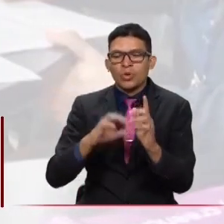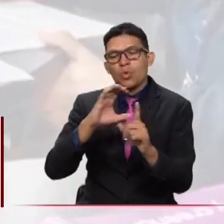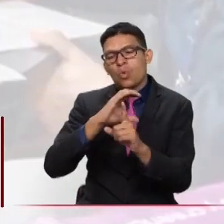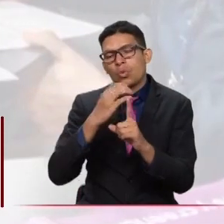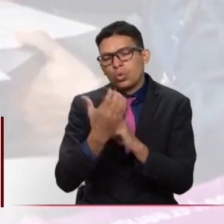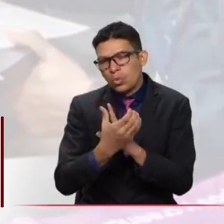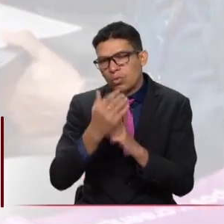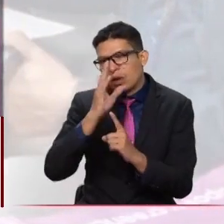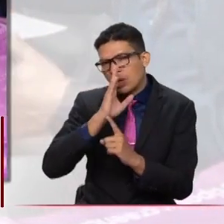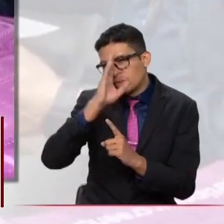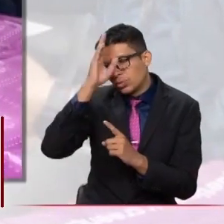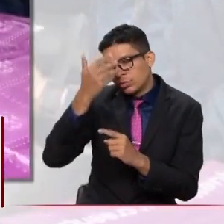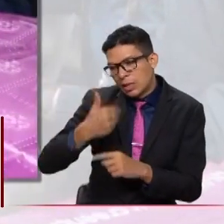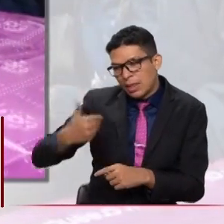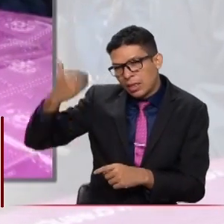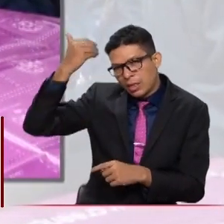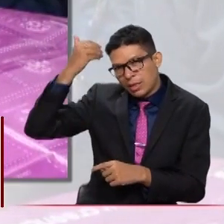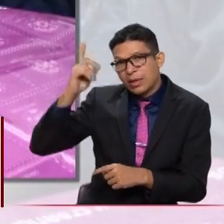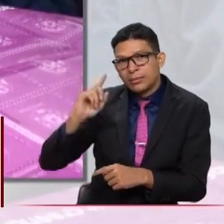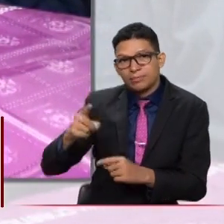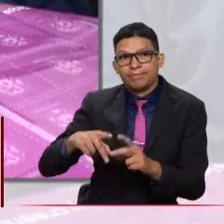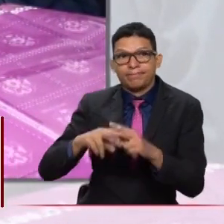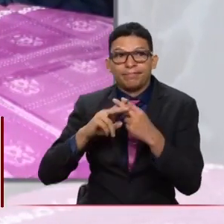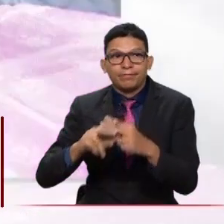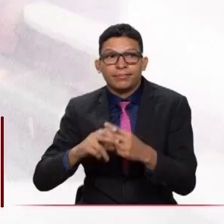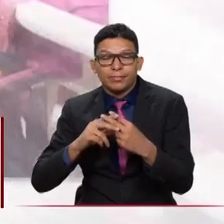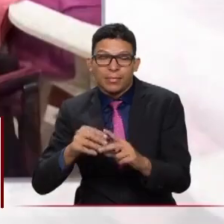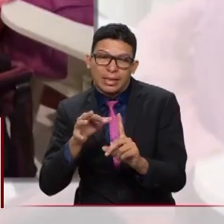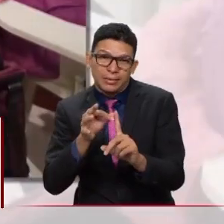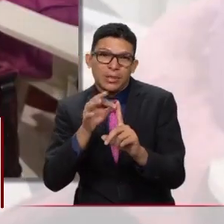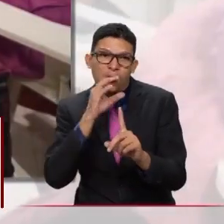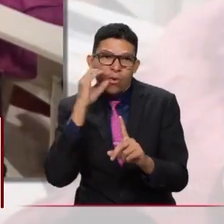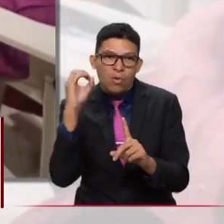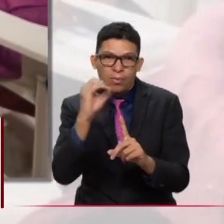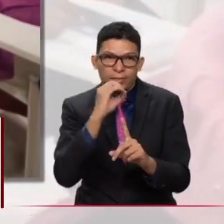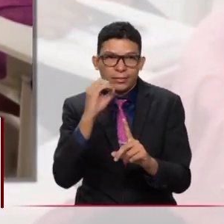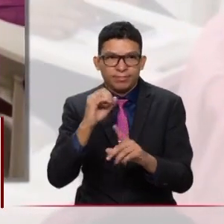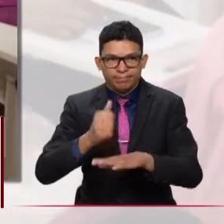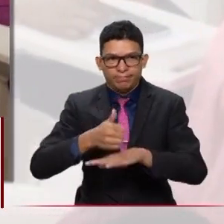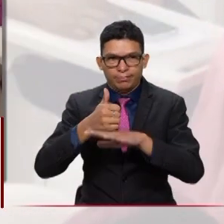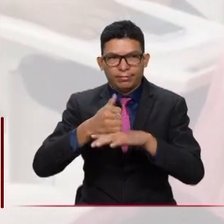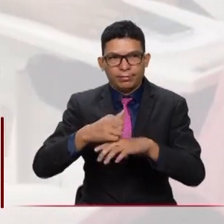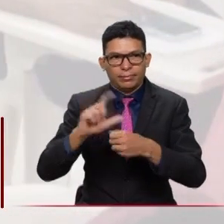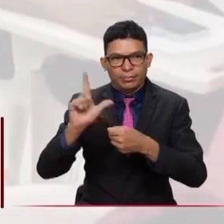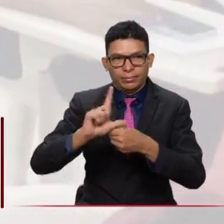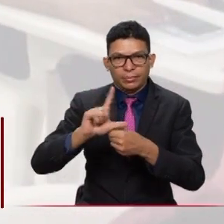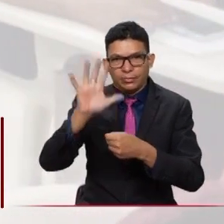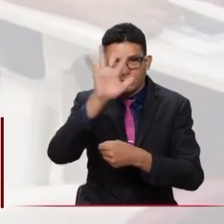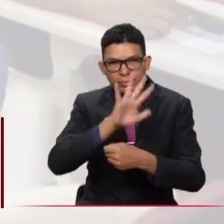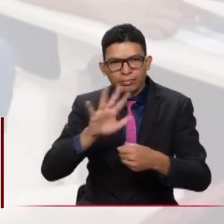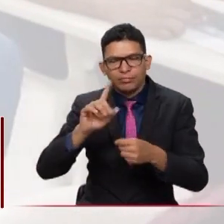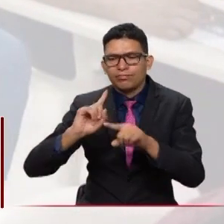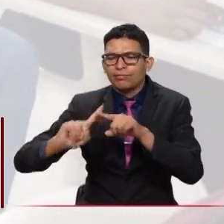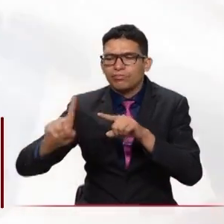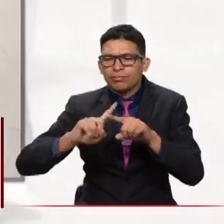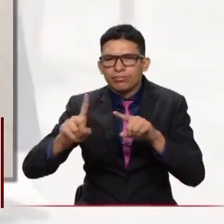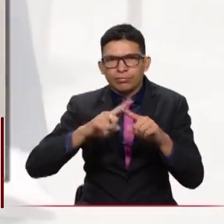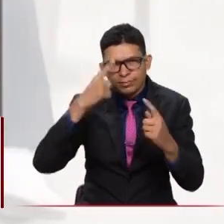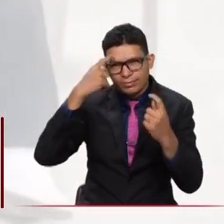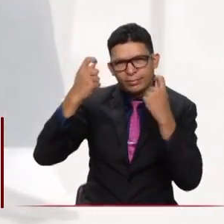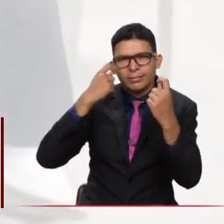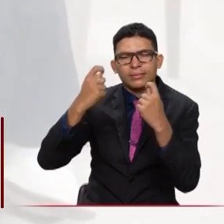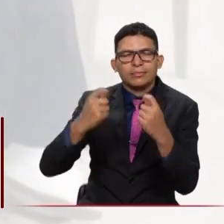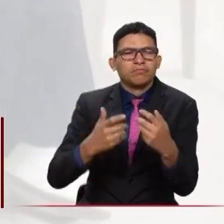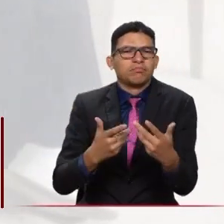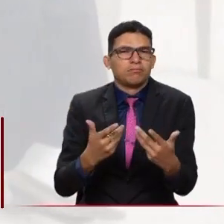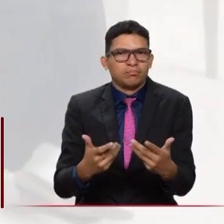crianza y brindarle herramientas a los ciudadanos, especialmente a los hombres, autoridades locales y departamentales lideran diversas estrategias, entre